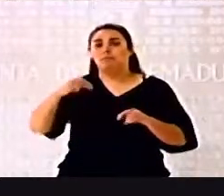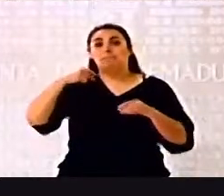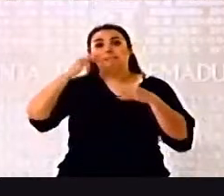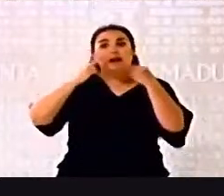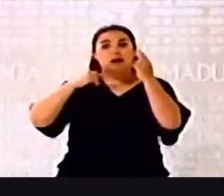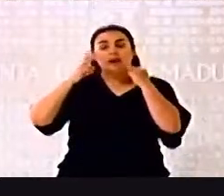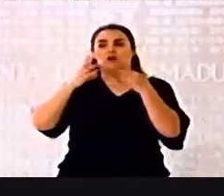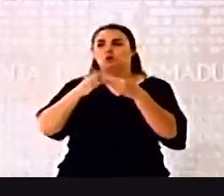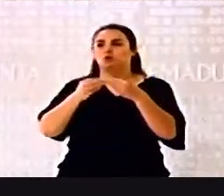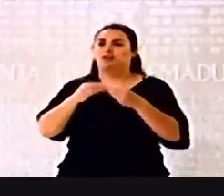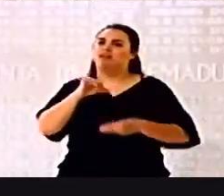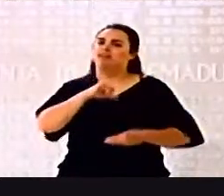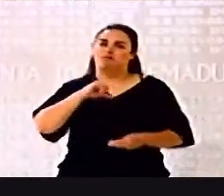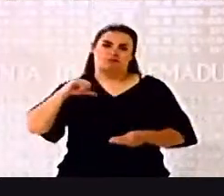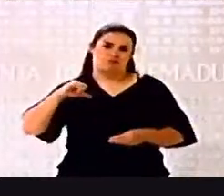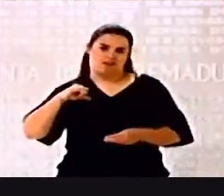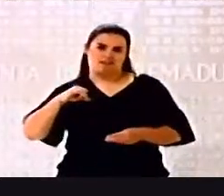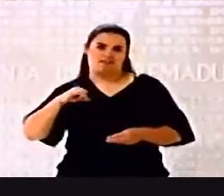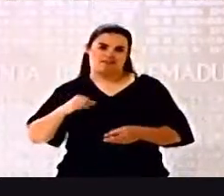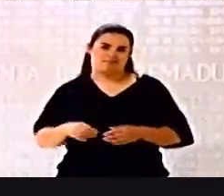de utilización individual.